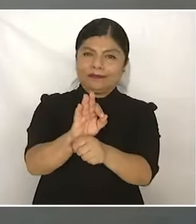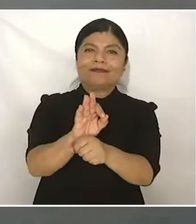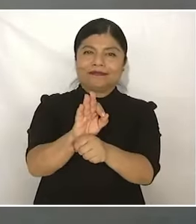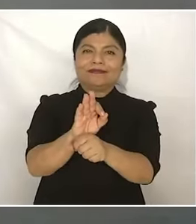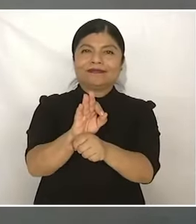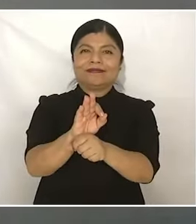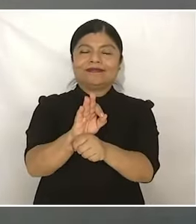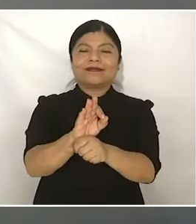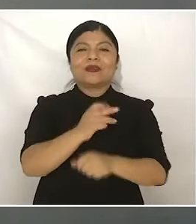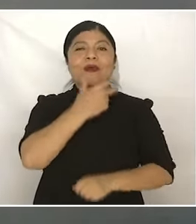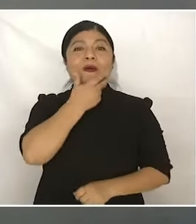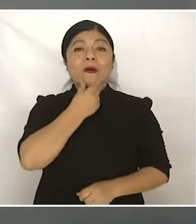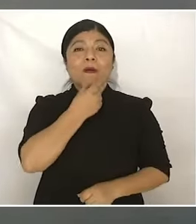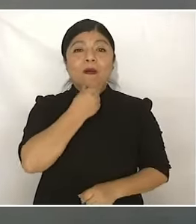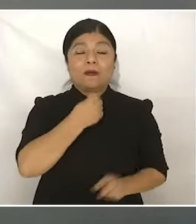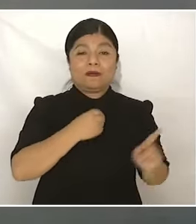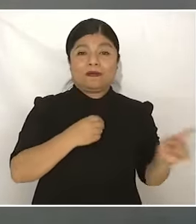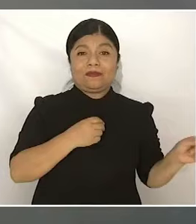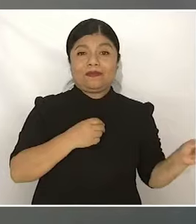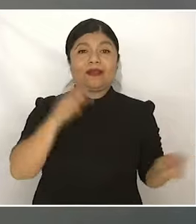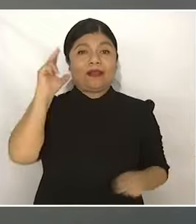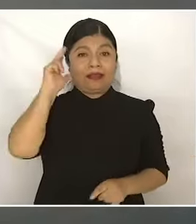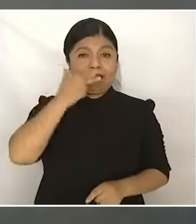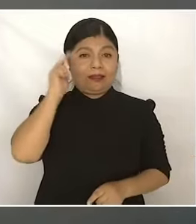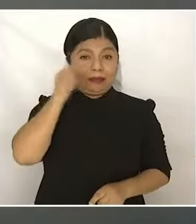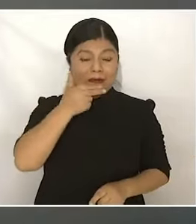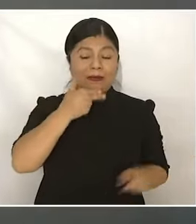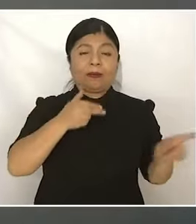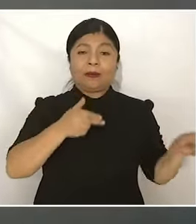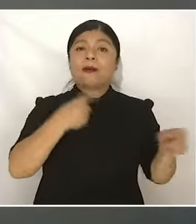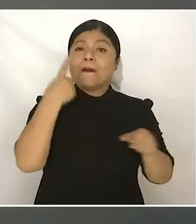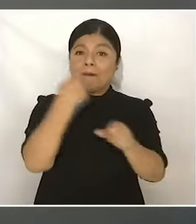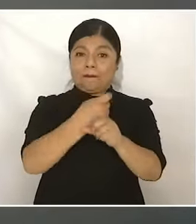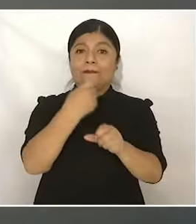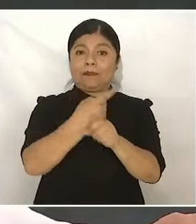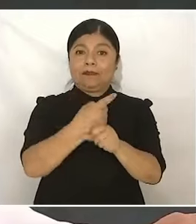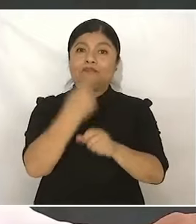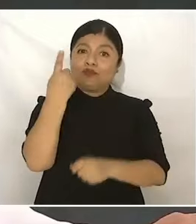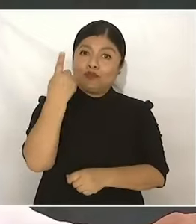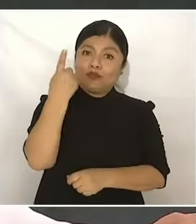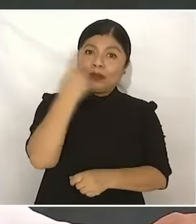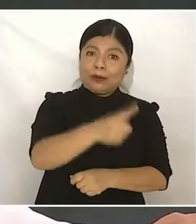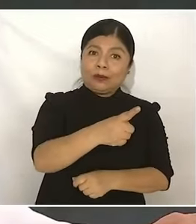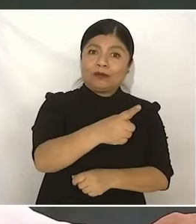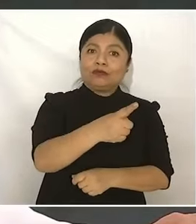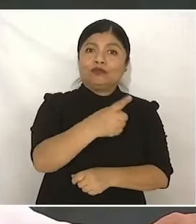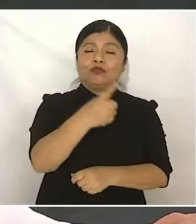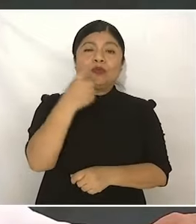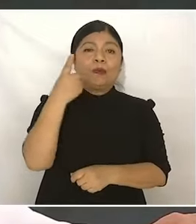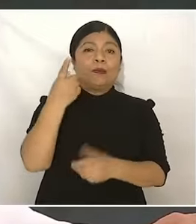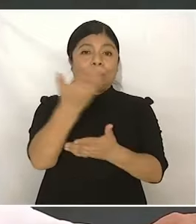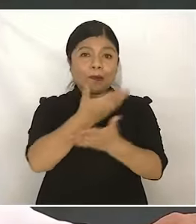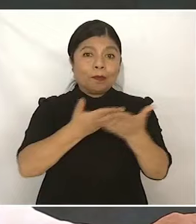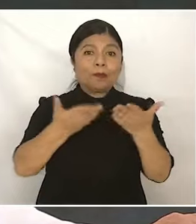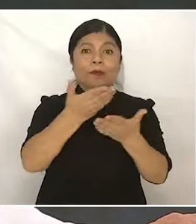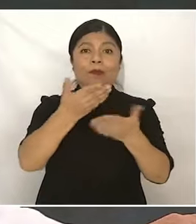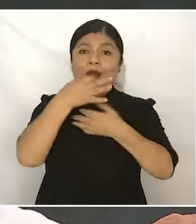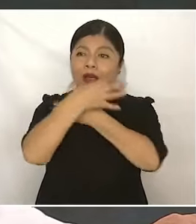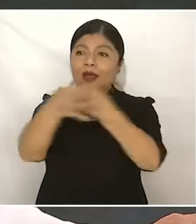que propuso, proclamó la abolición de la esclavitud. Y